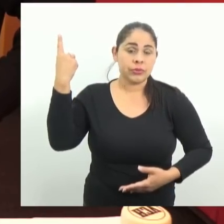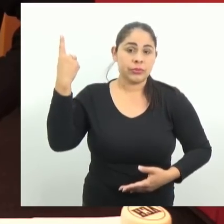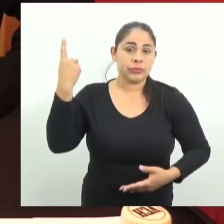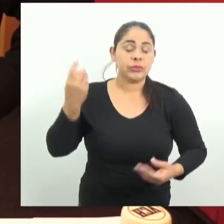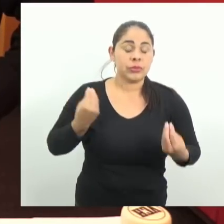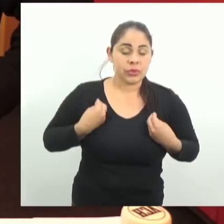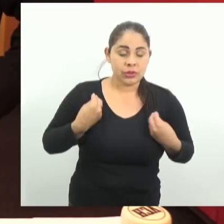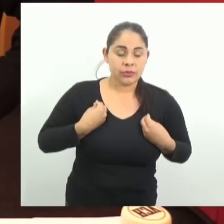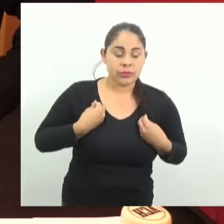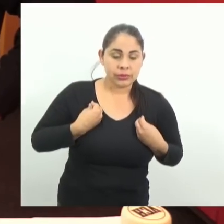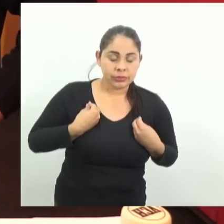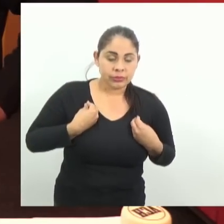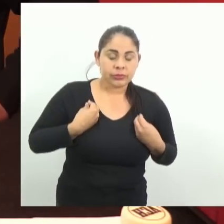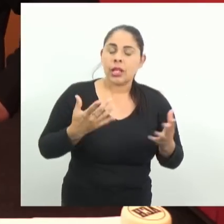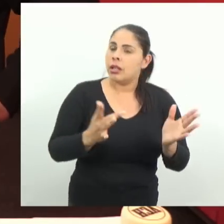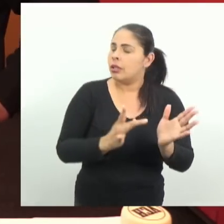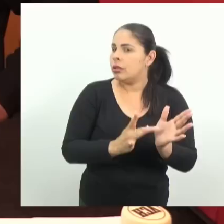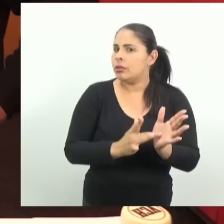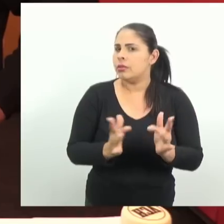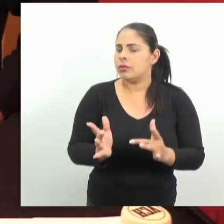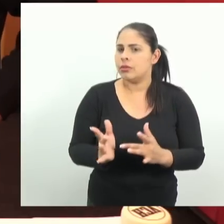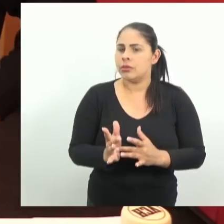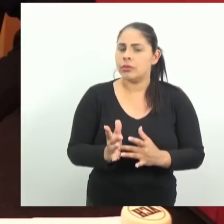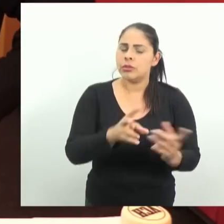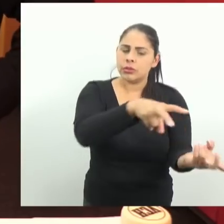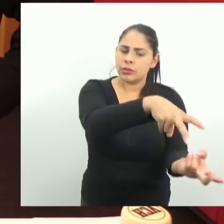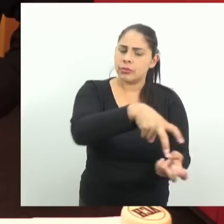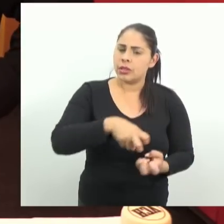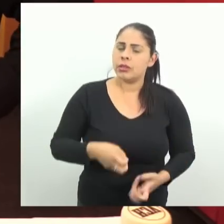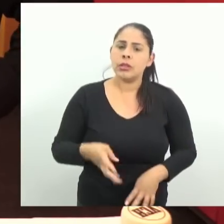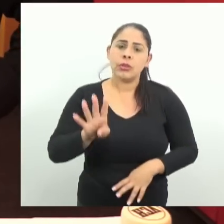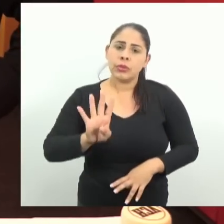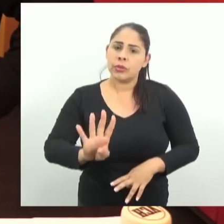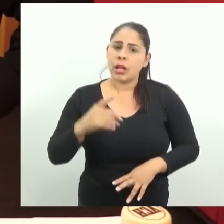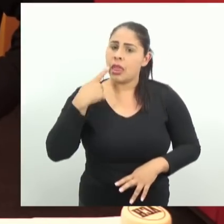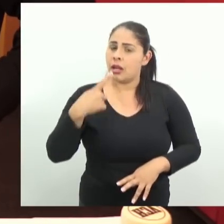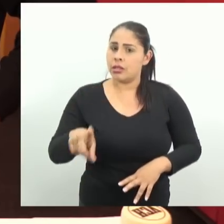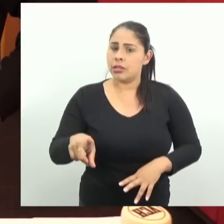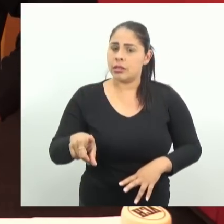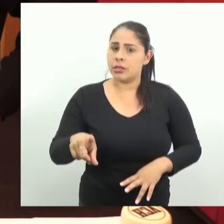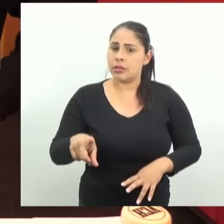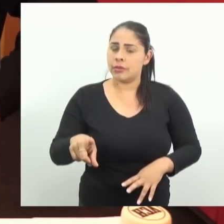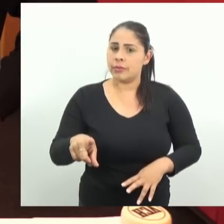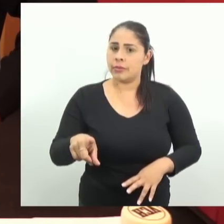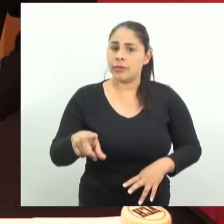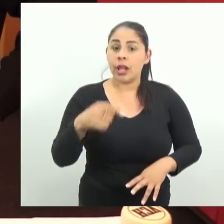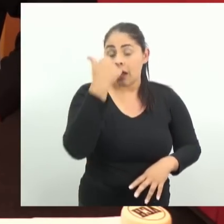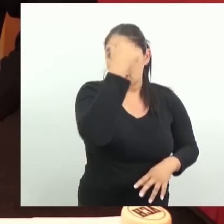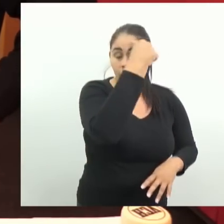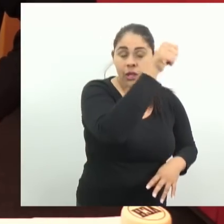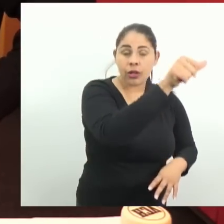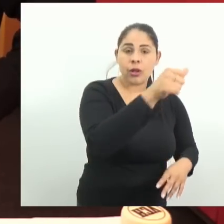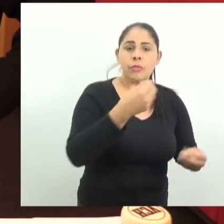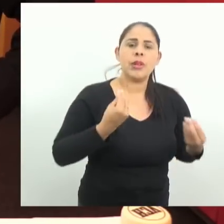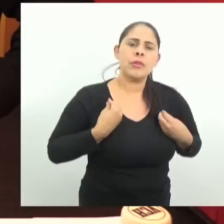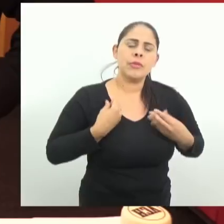Es interesante que cuando Jesucristo, en Mateo 4, dice que el hombre vive de la palabra de